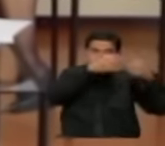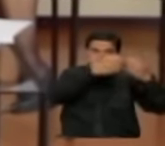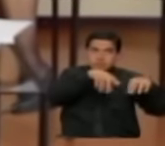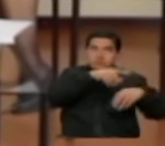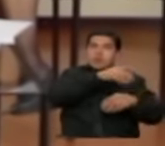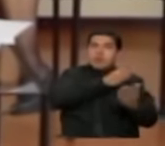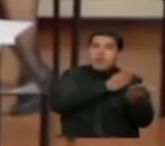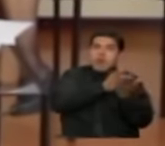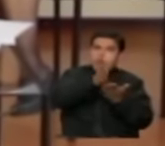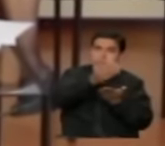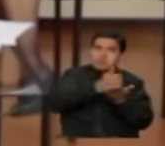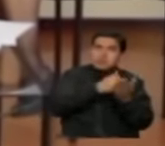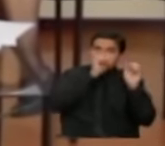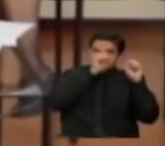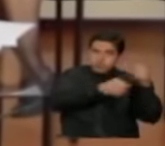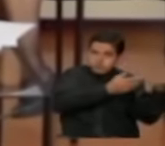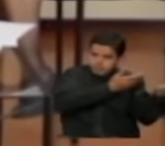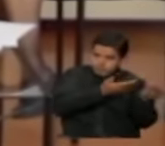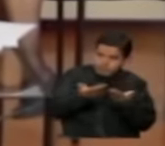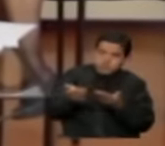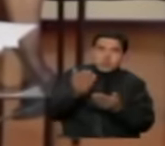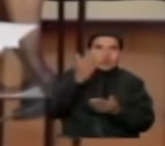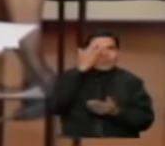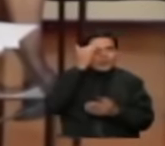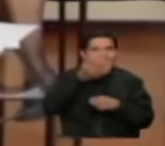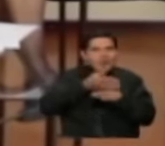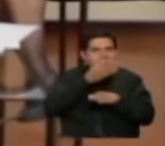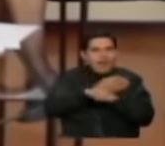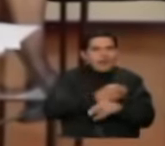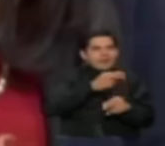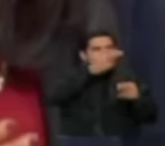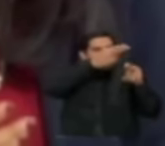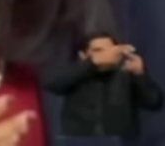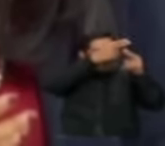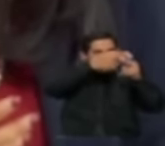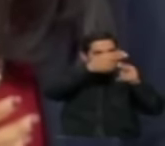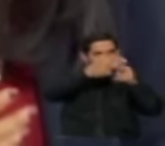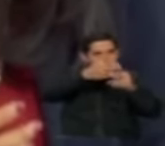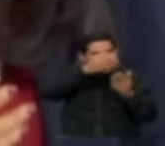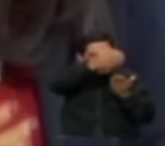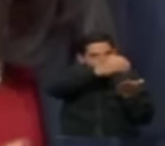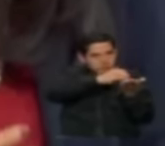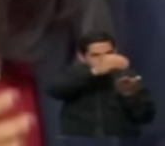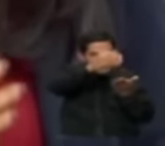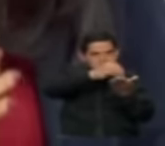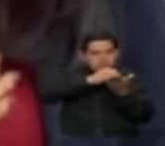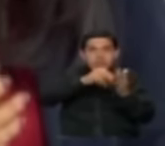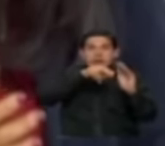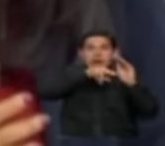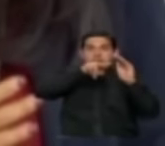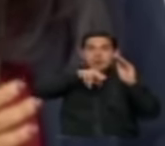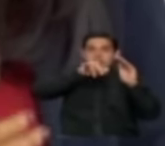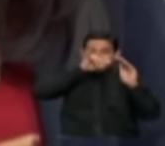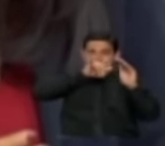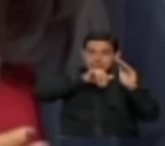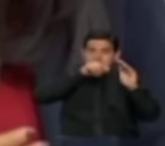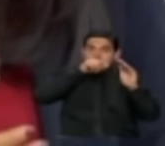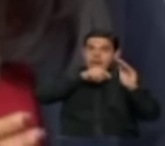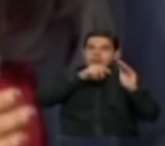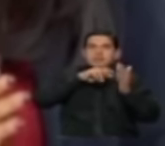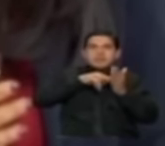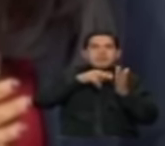estar en el Registro Único de Damnificados, por estar en los albergues, entonces deben tener total